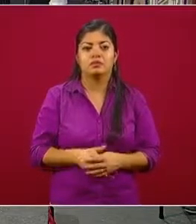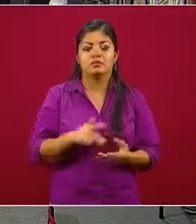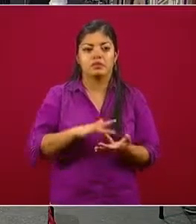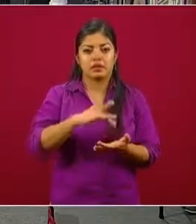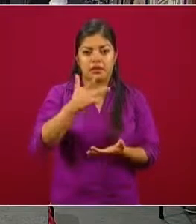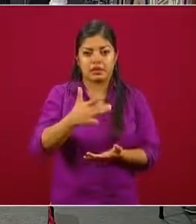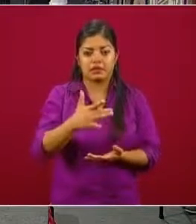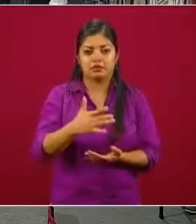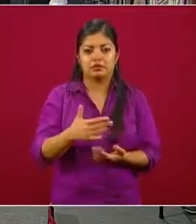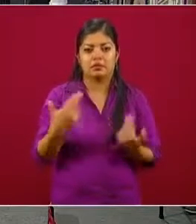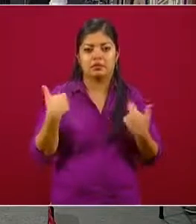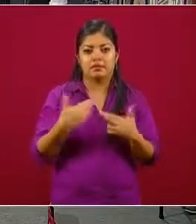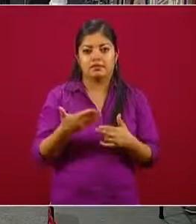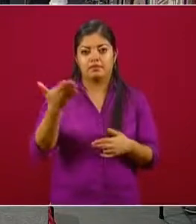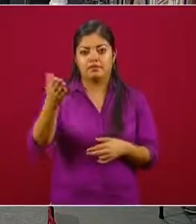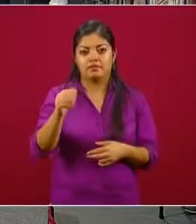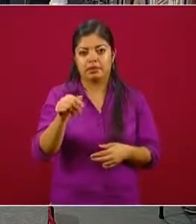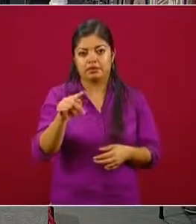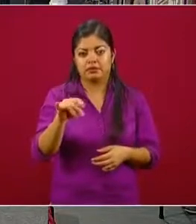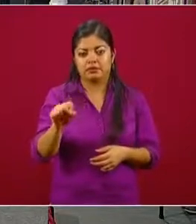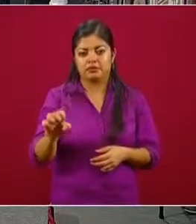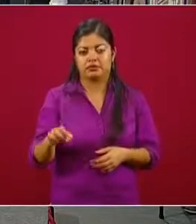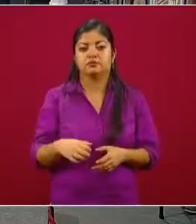Gracias. Para la maestra Matiz.